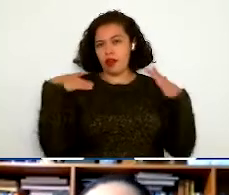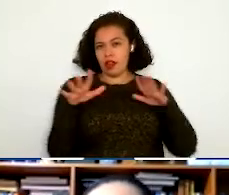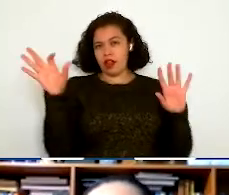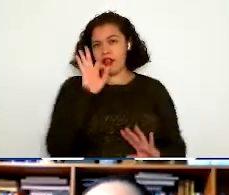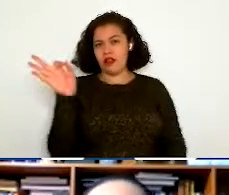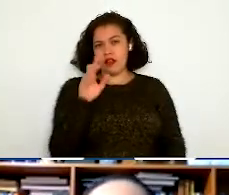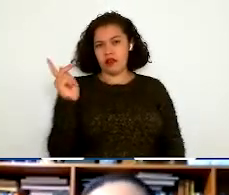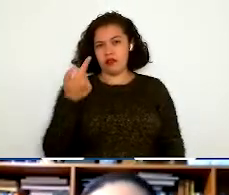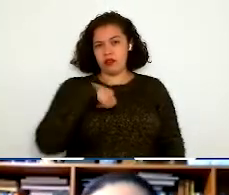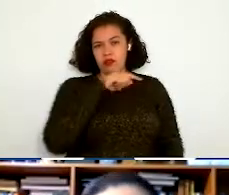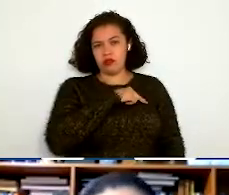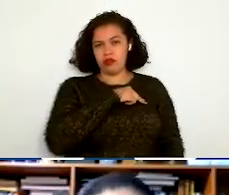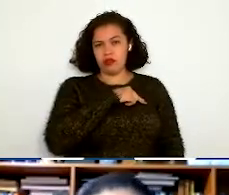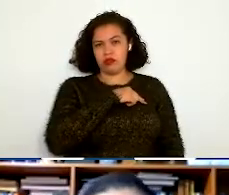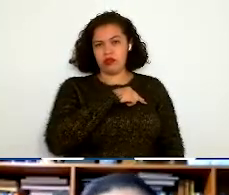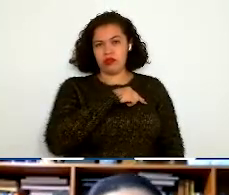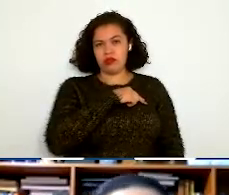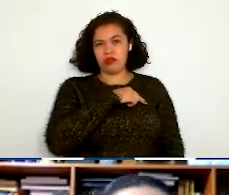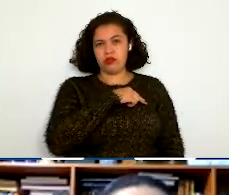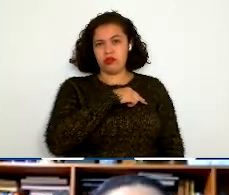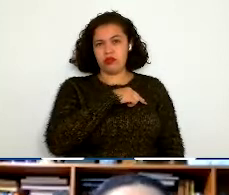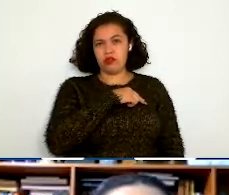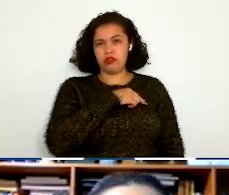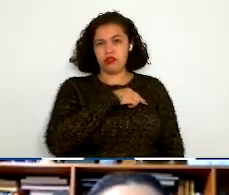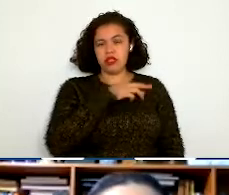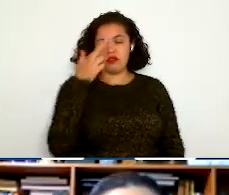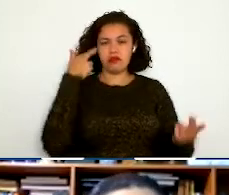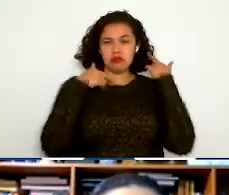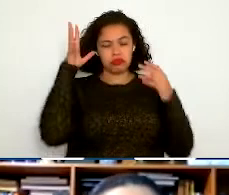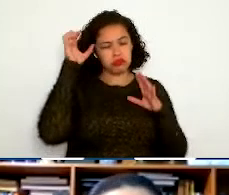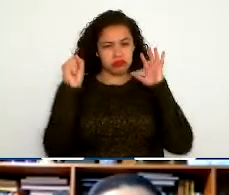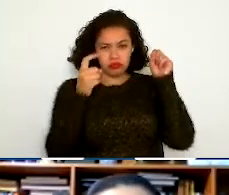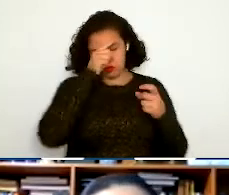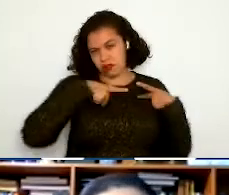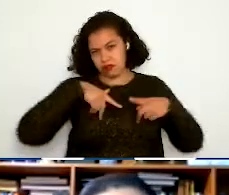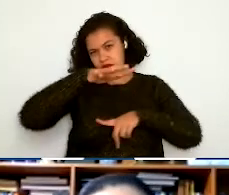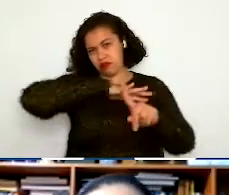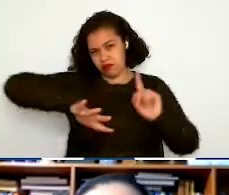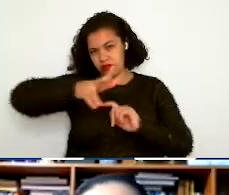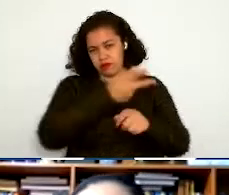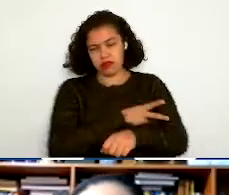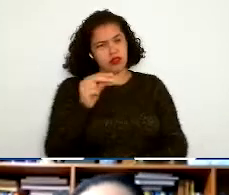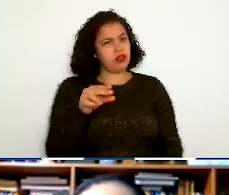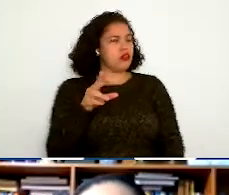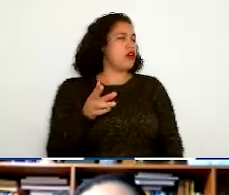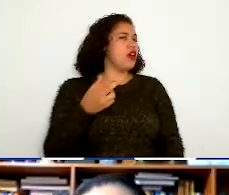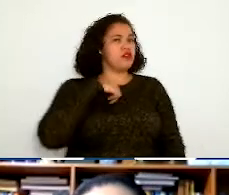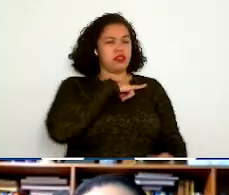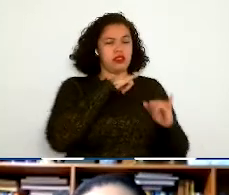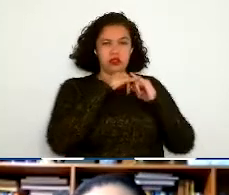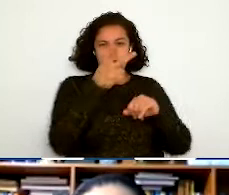no estamos atendiendo de raíz los problemas o las situaciones por las que llega la población a nuestras